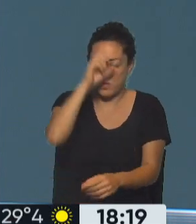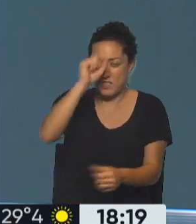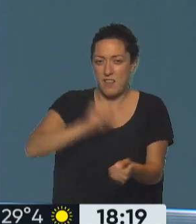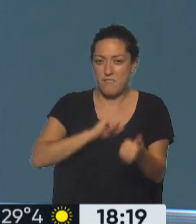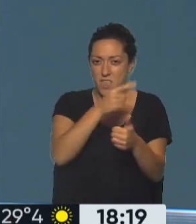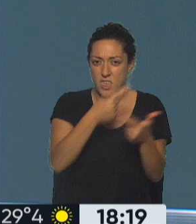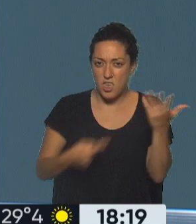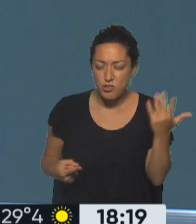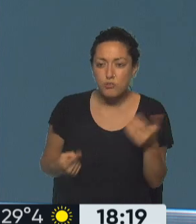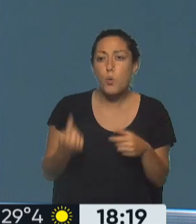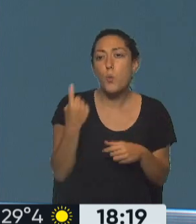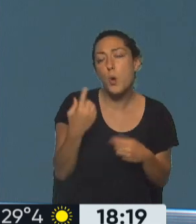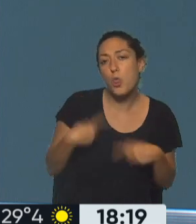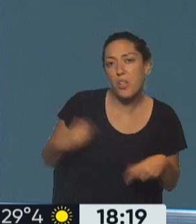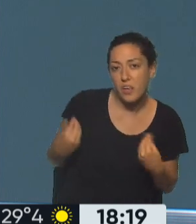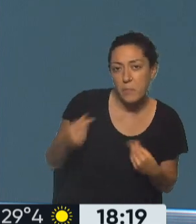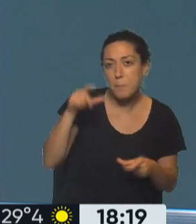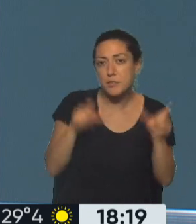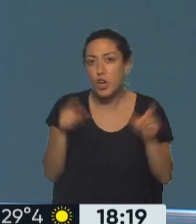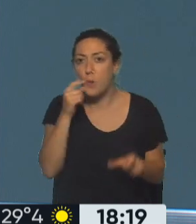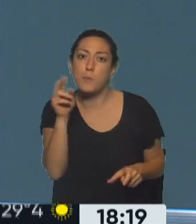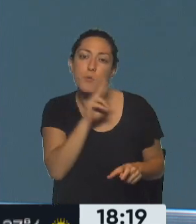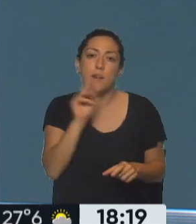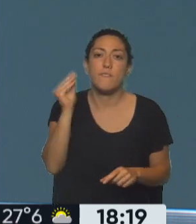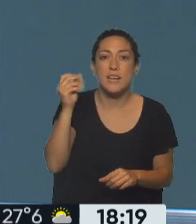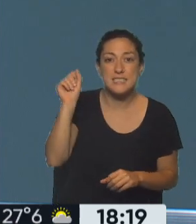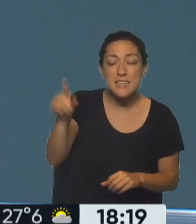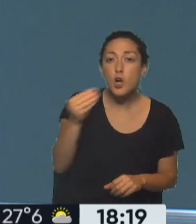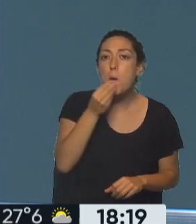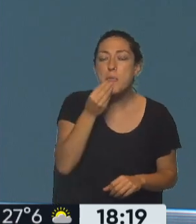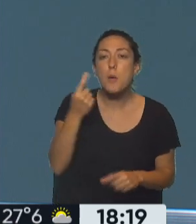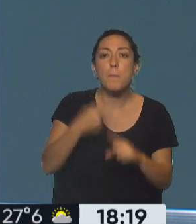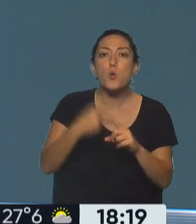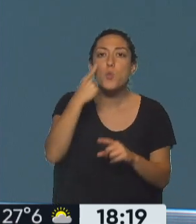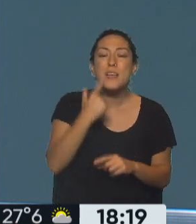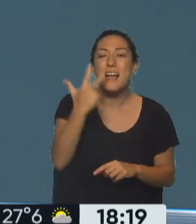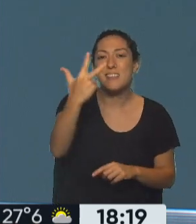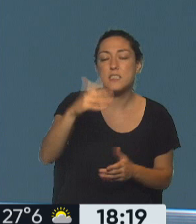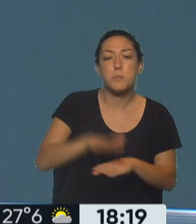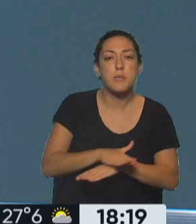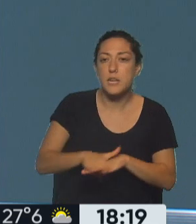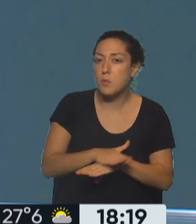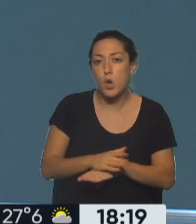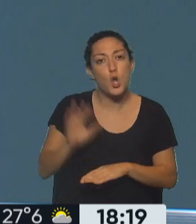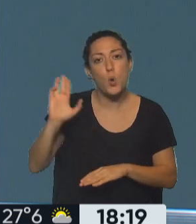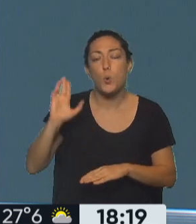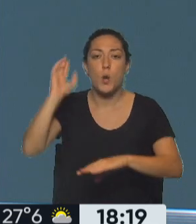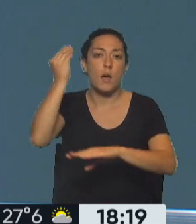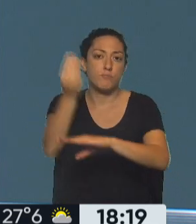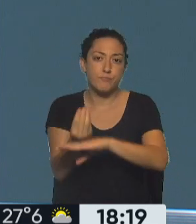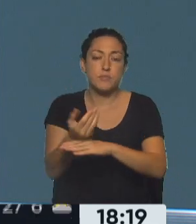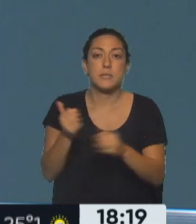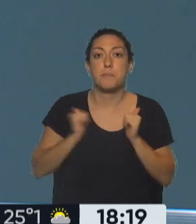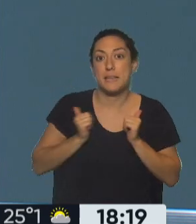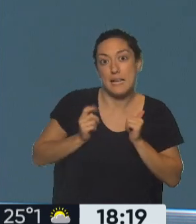que está el que los brasileños y brasileñas tengan al menos 3 comidas al día, así que asume Lula da Silva generando expectativas no